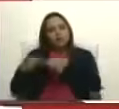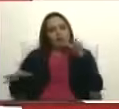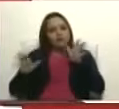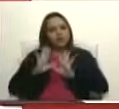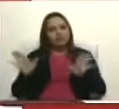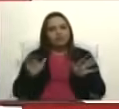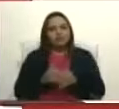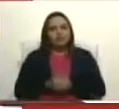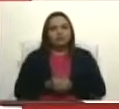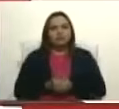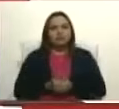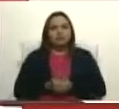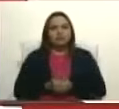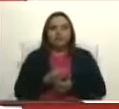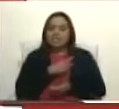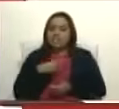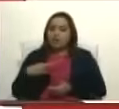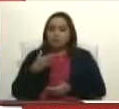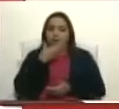mejor